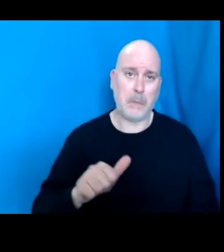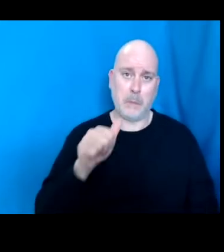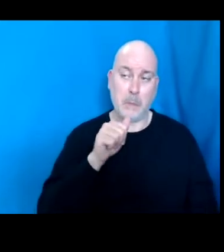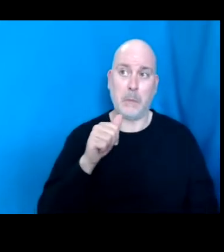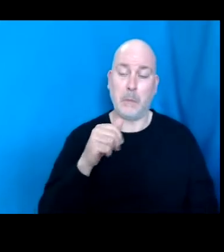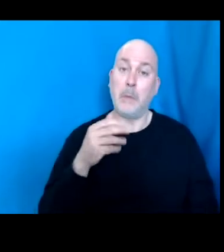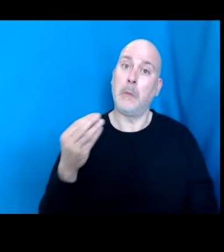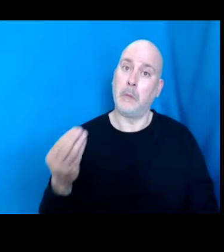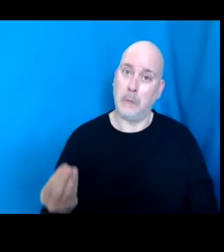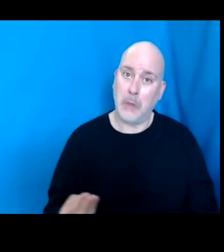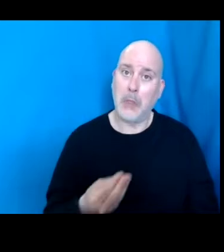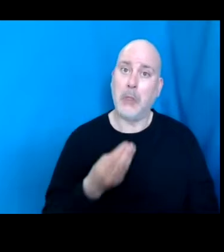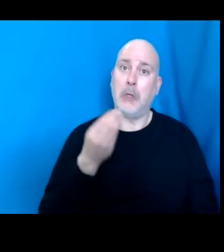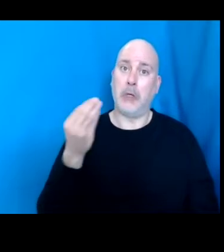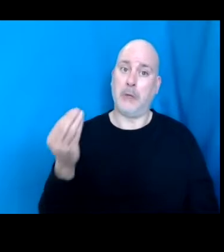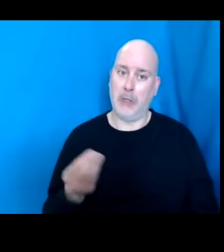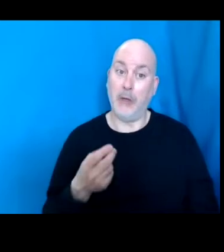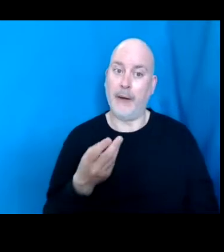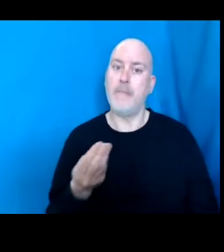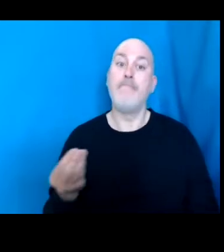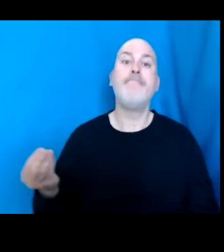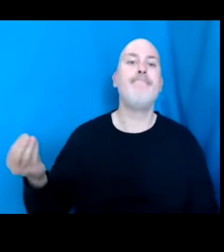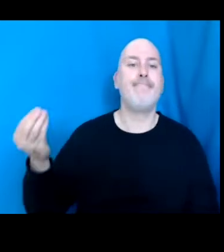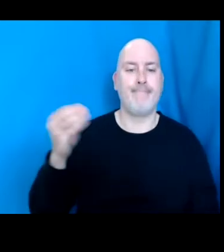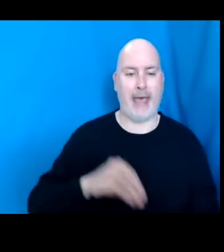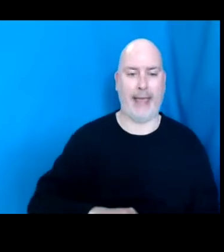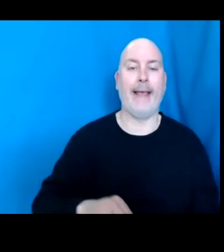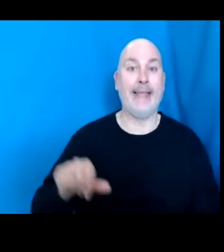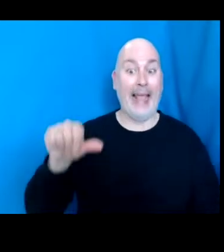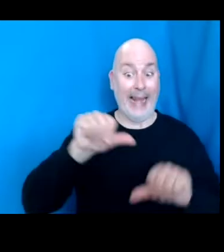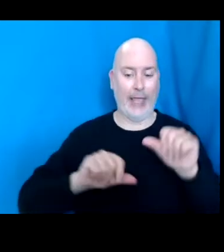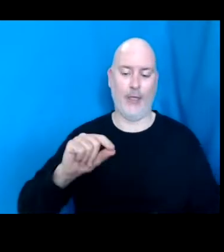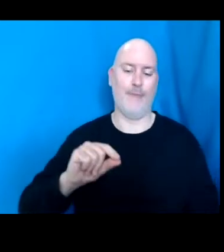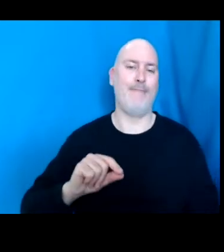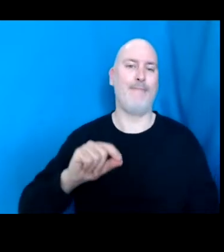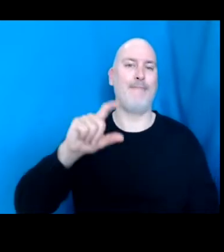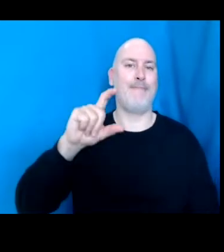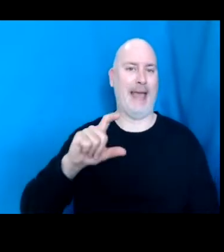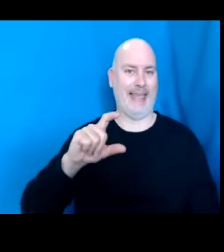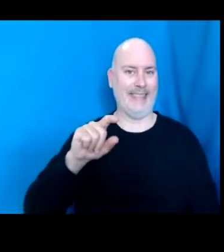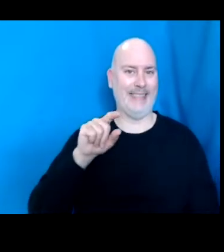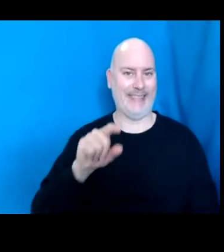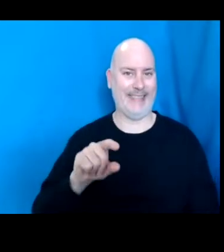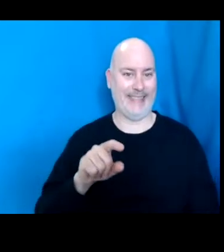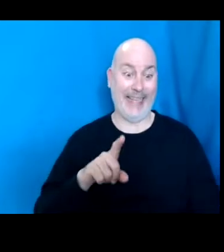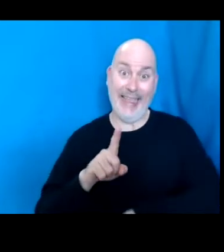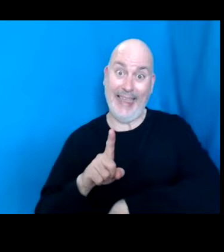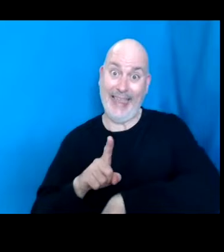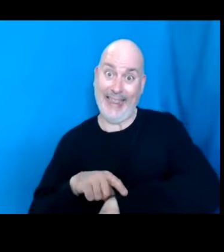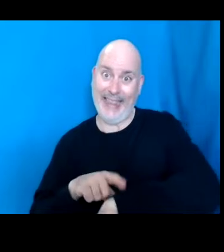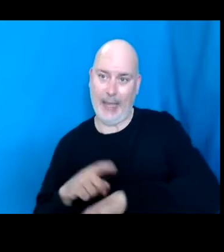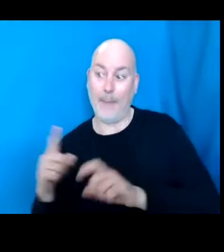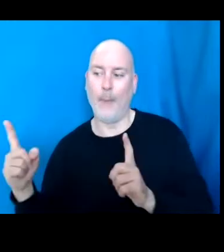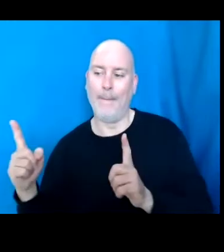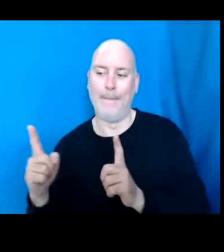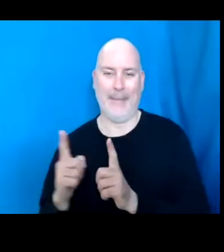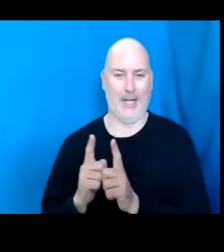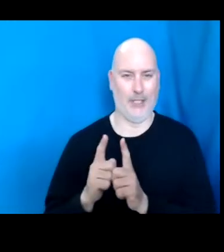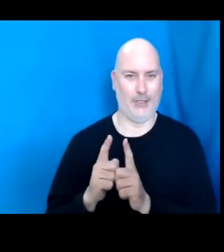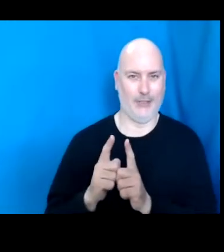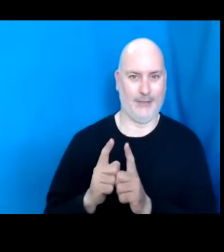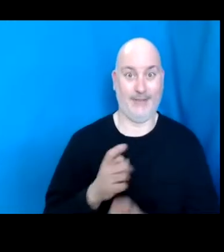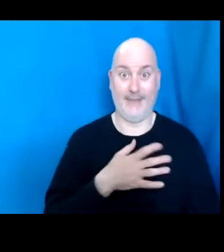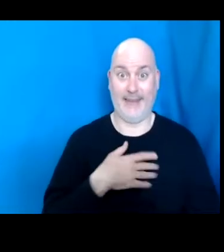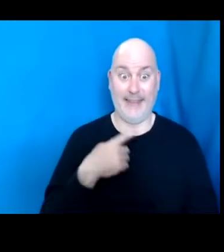bien, se puede aumentar la cantidad de líquido y disminuir el intervalo de administración. De manera